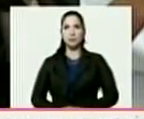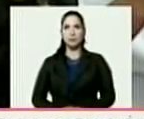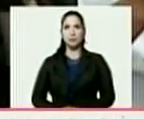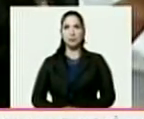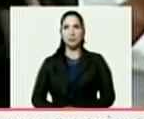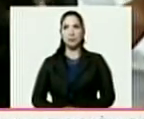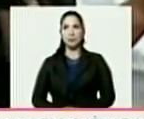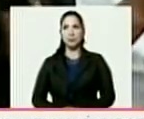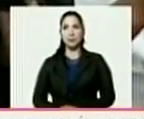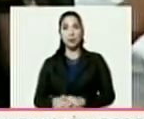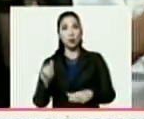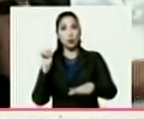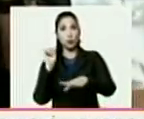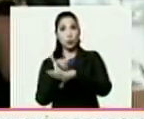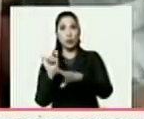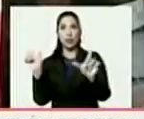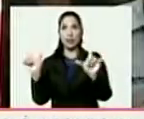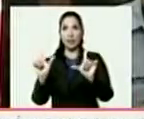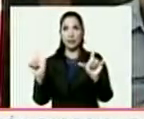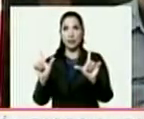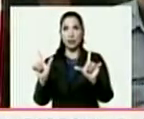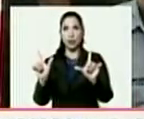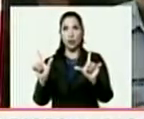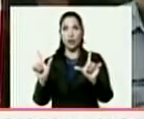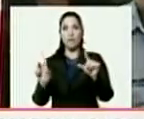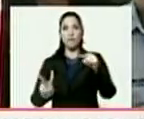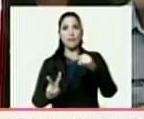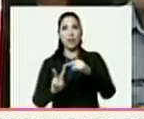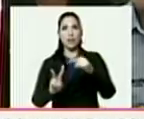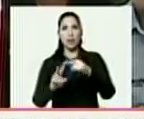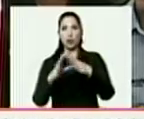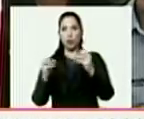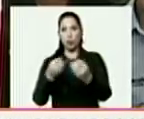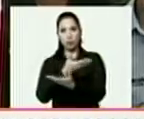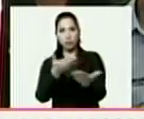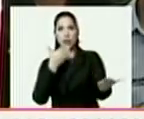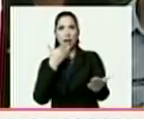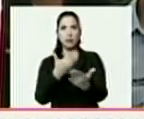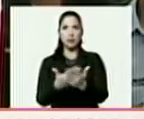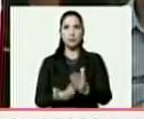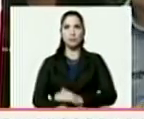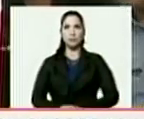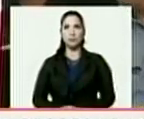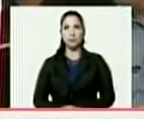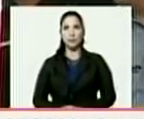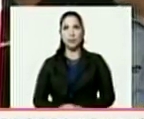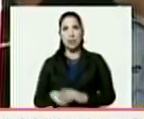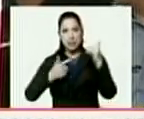y sucre televisión vtv todos a todas ya todos muchas gracias